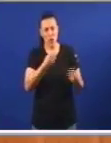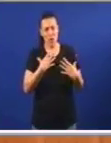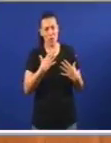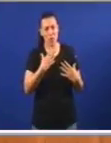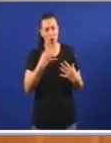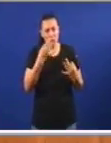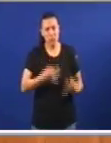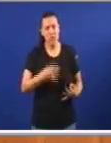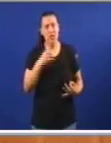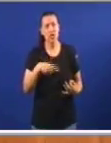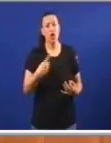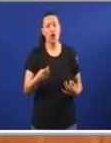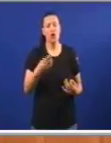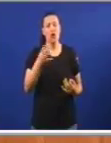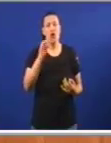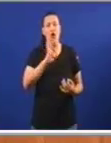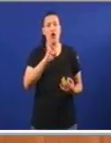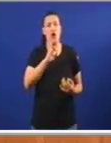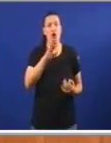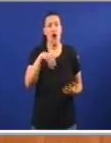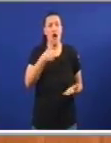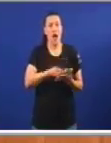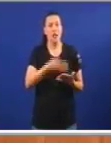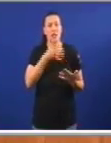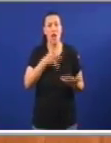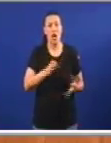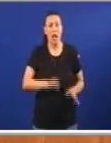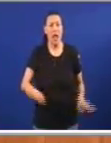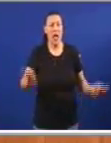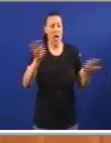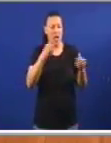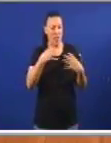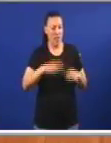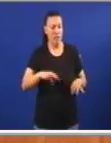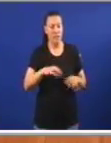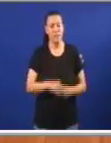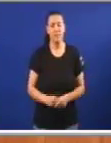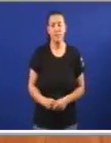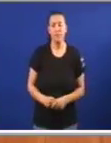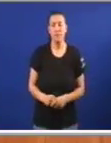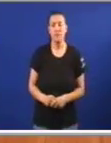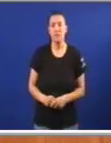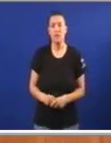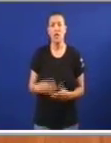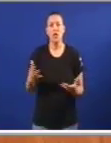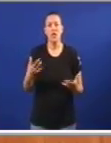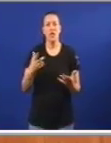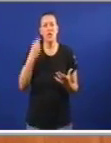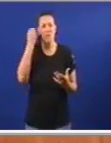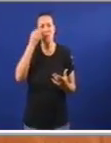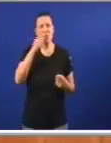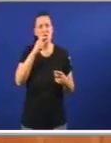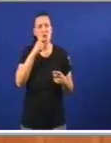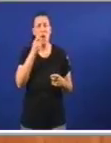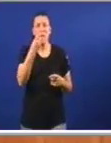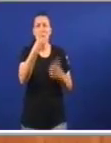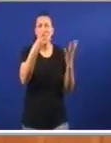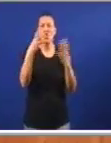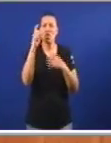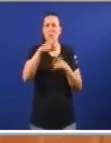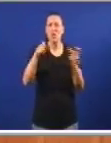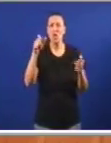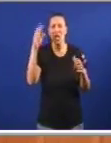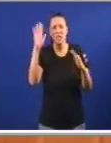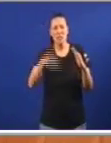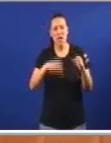e segue sen acontecer absolutamente nada. Como se vai dar o mesmo servizo con 1.800 profesionais